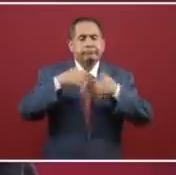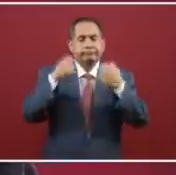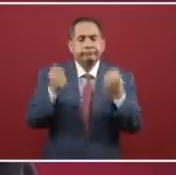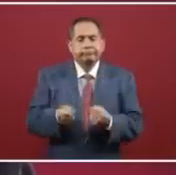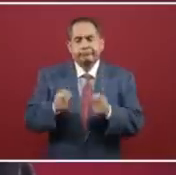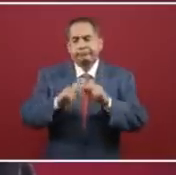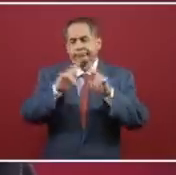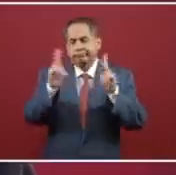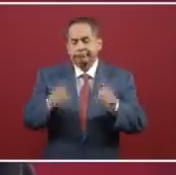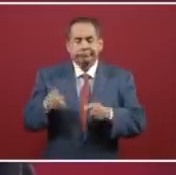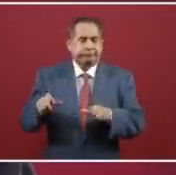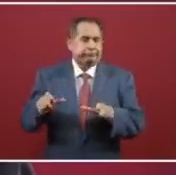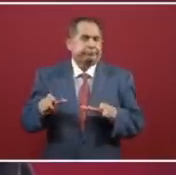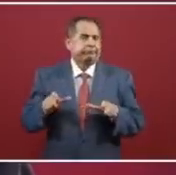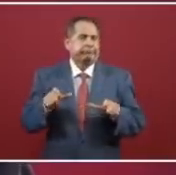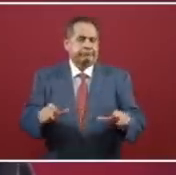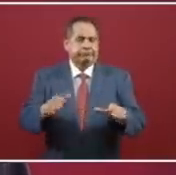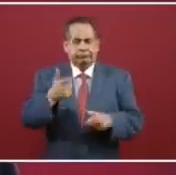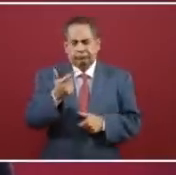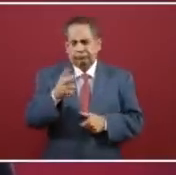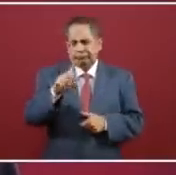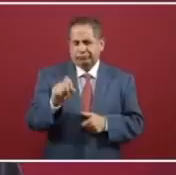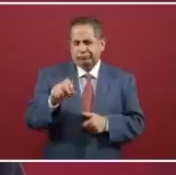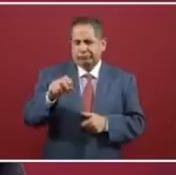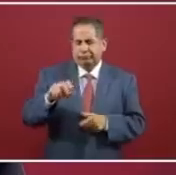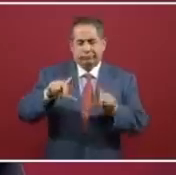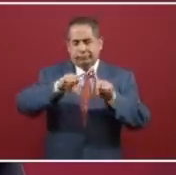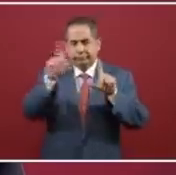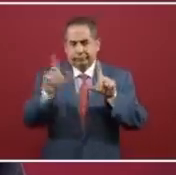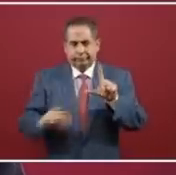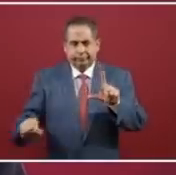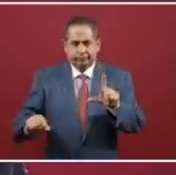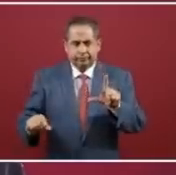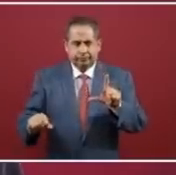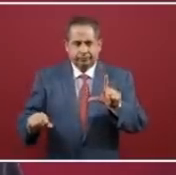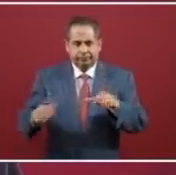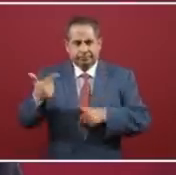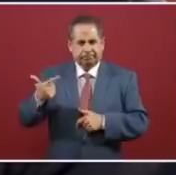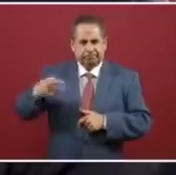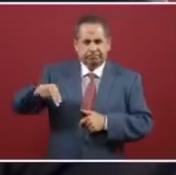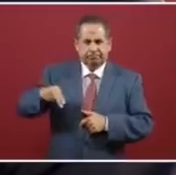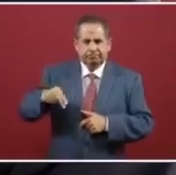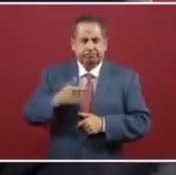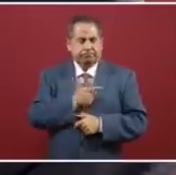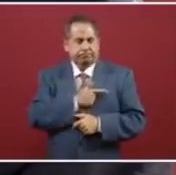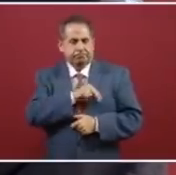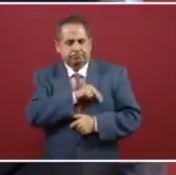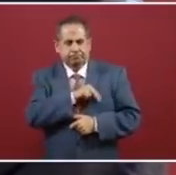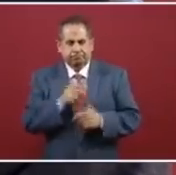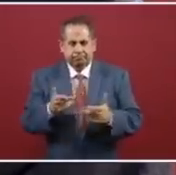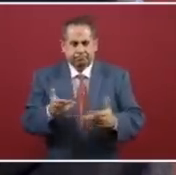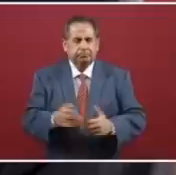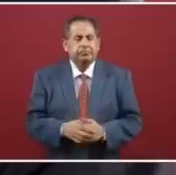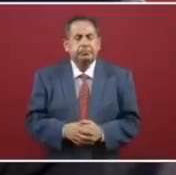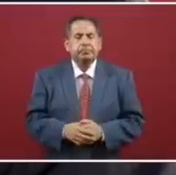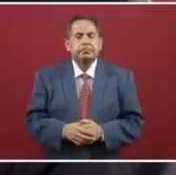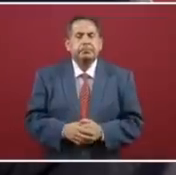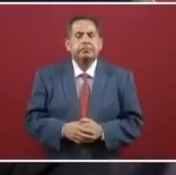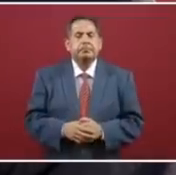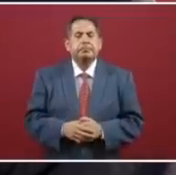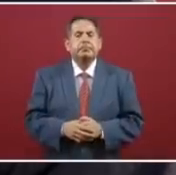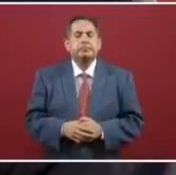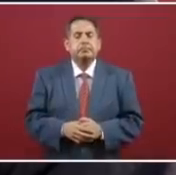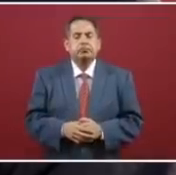los de la guardia nacional además que es un proceso tenemos que